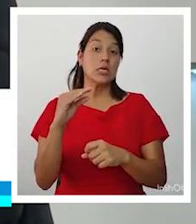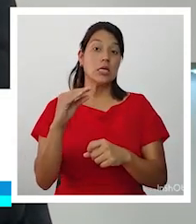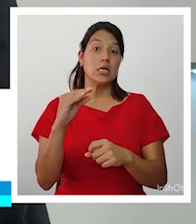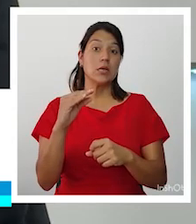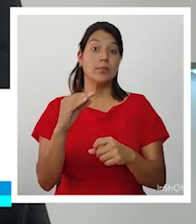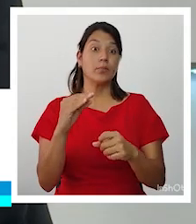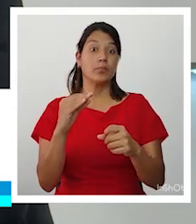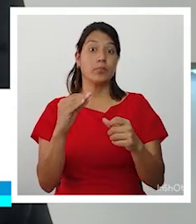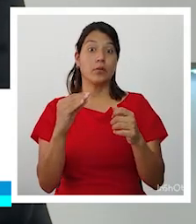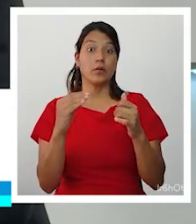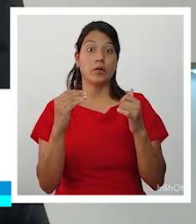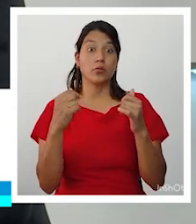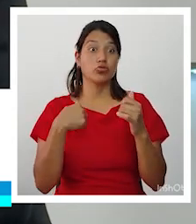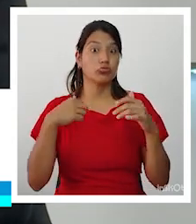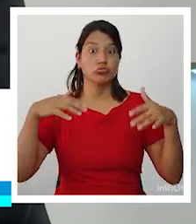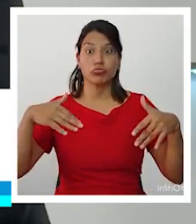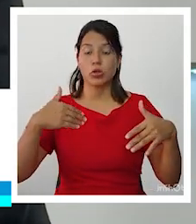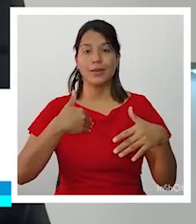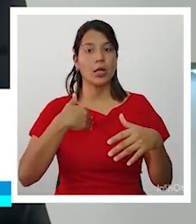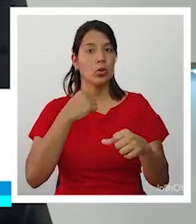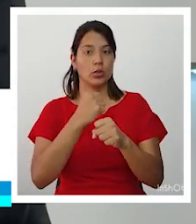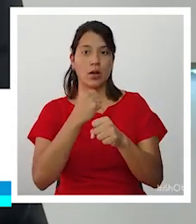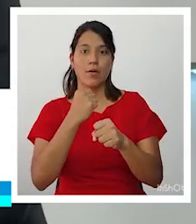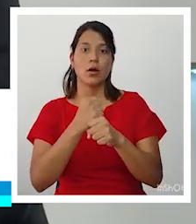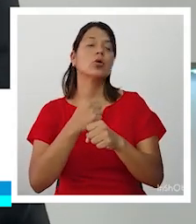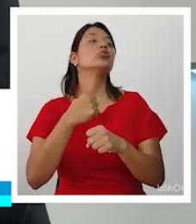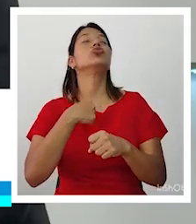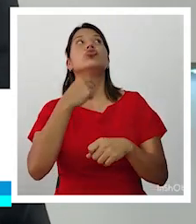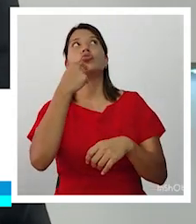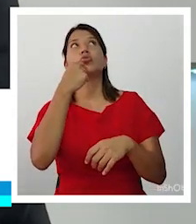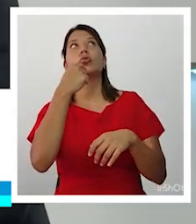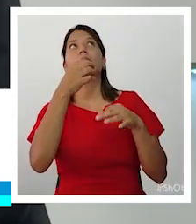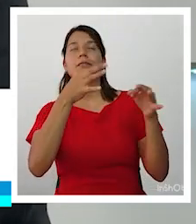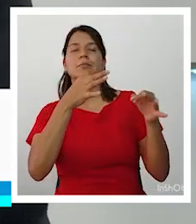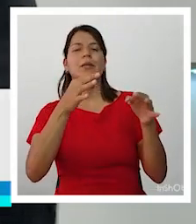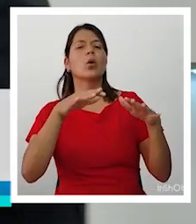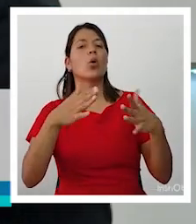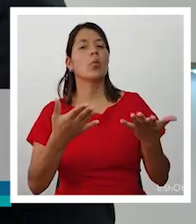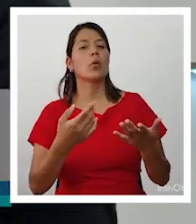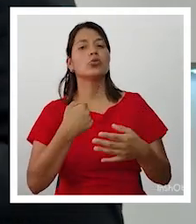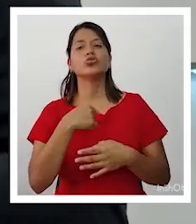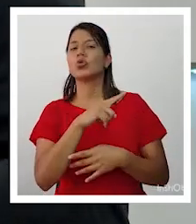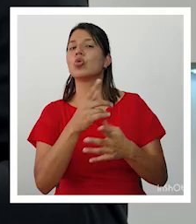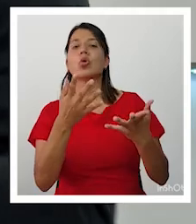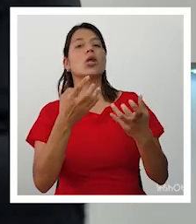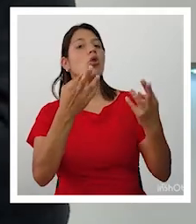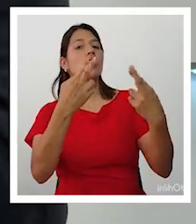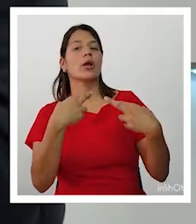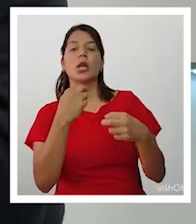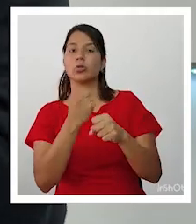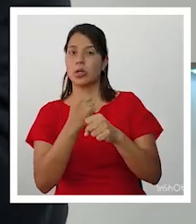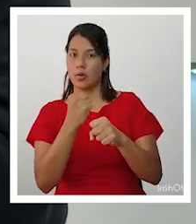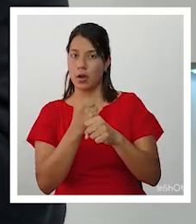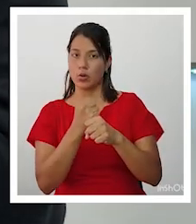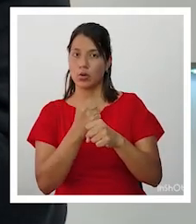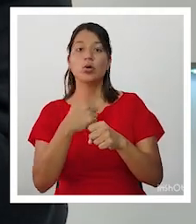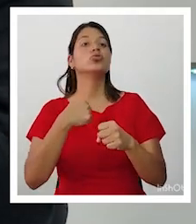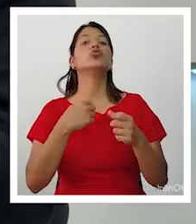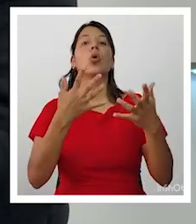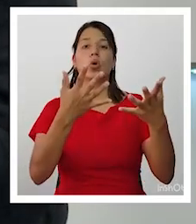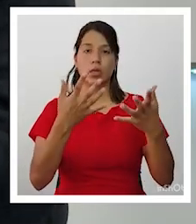de que no tengo trabajo. Yo lo digo de la siguiente manera. Yo no quiero que me regalen el trabajo. Yo lo que quiero